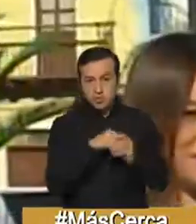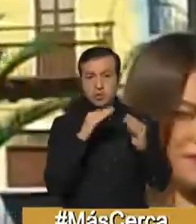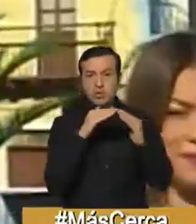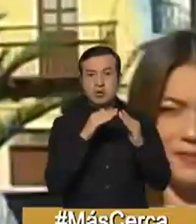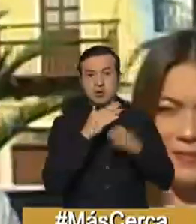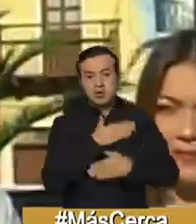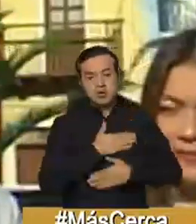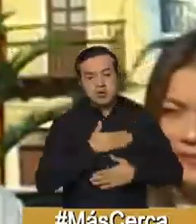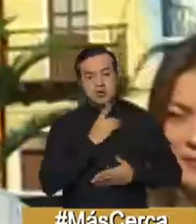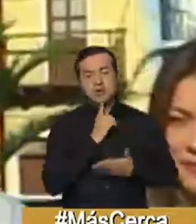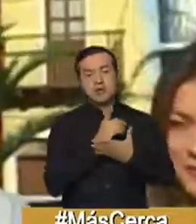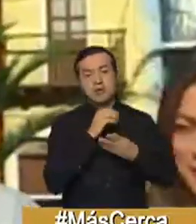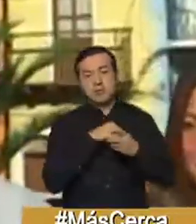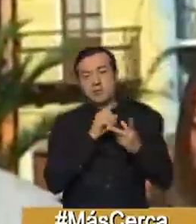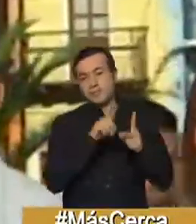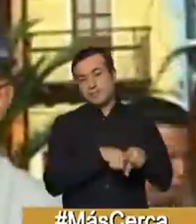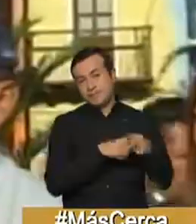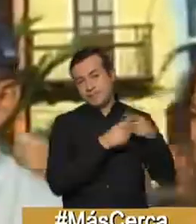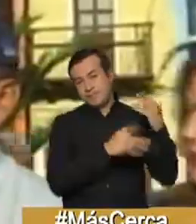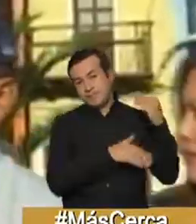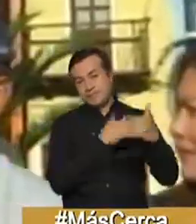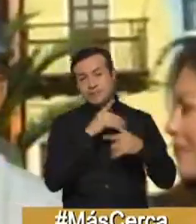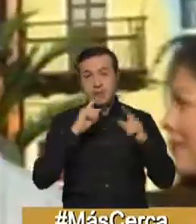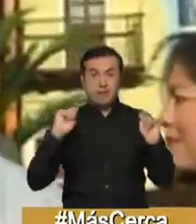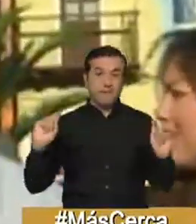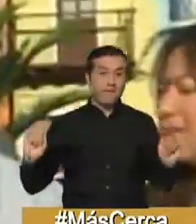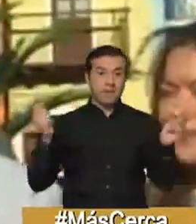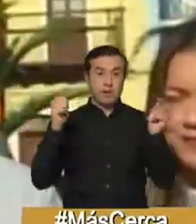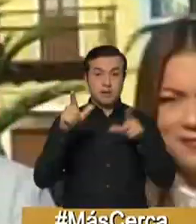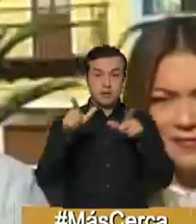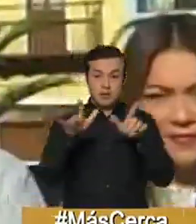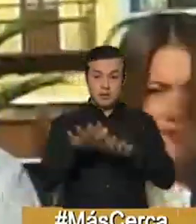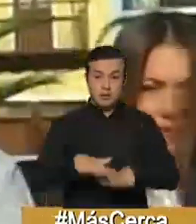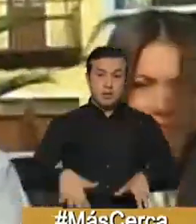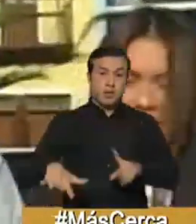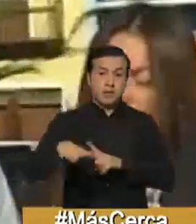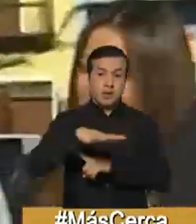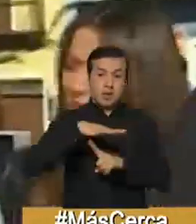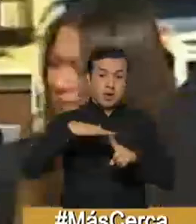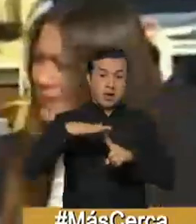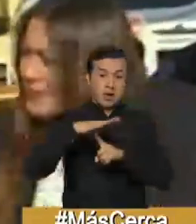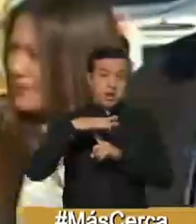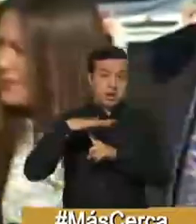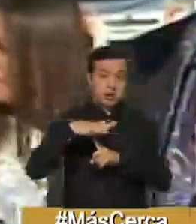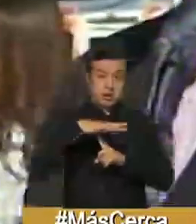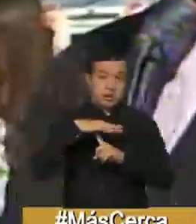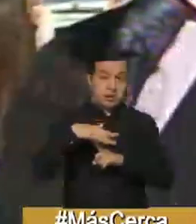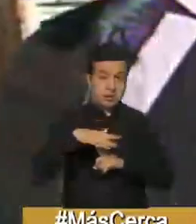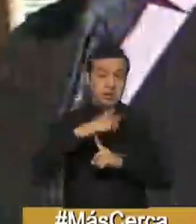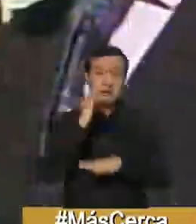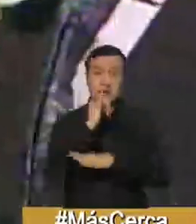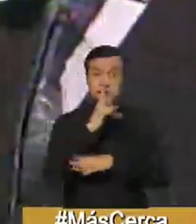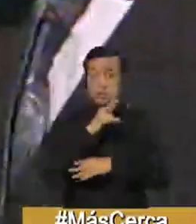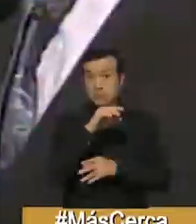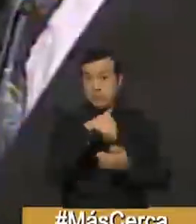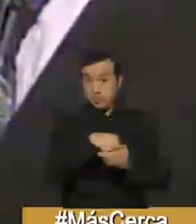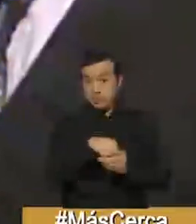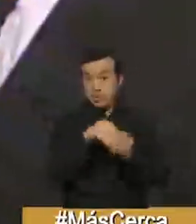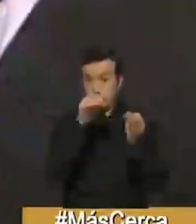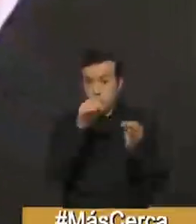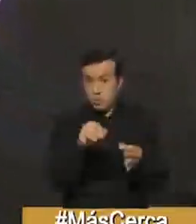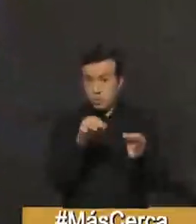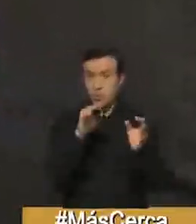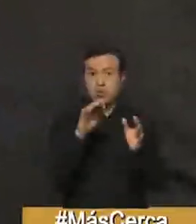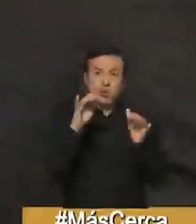venían a disfrutar. Desde ahí nacen las fiestas. En este mismo parque tradicional antiguo y en esta misma iglesia se realizaban